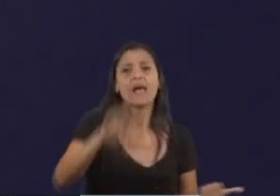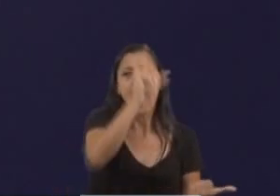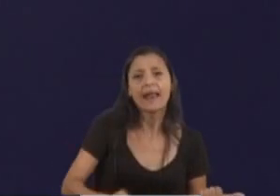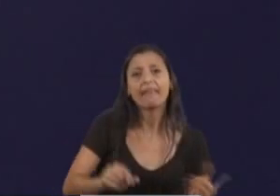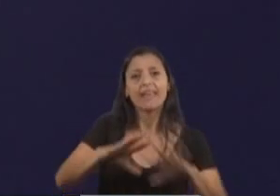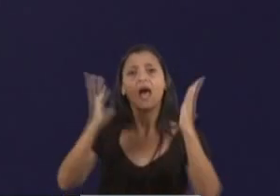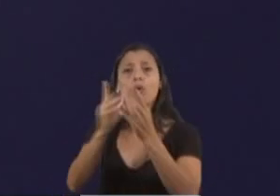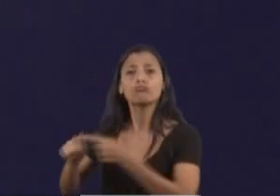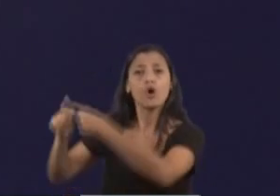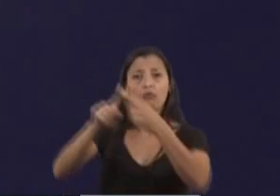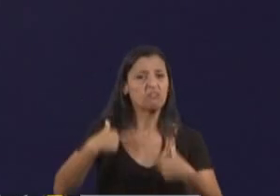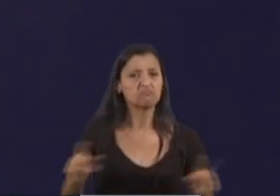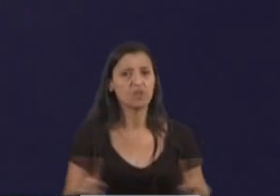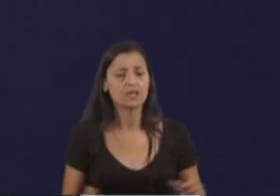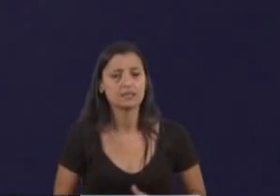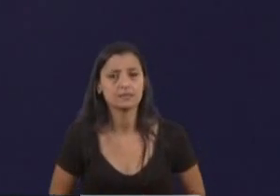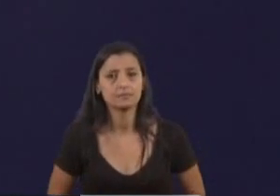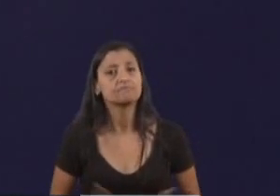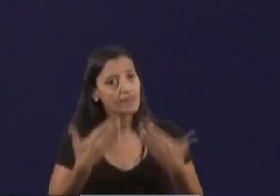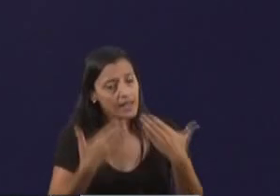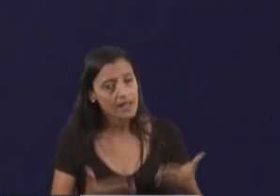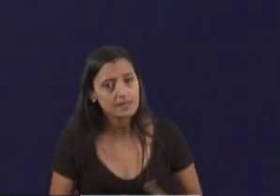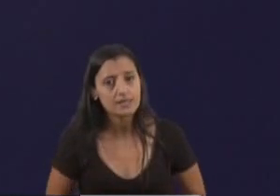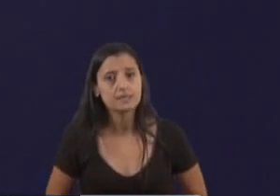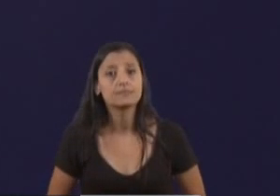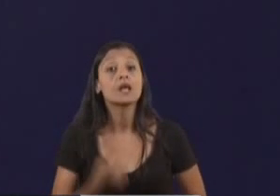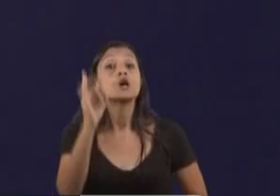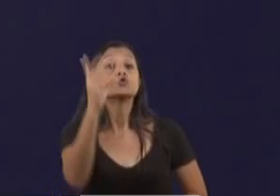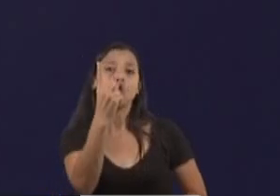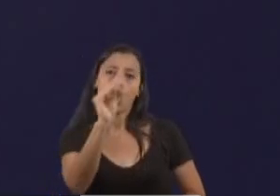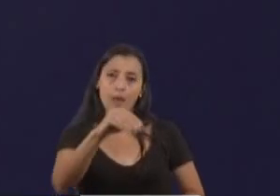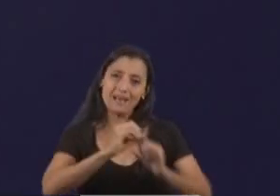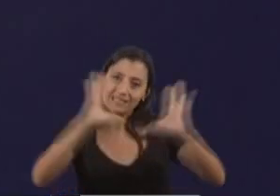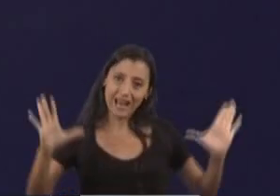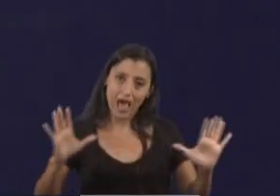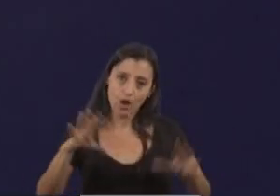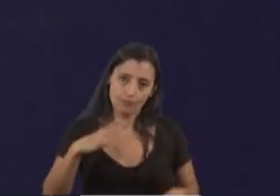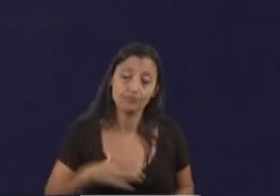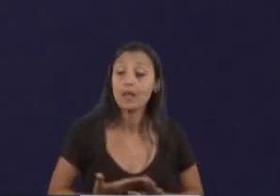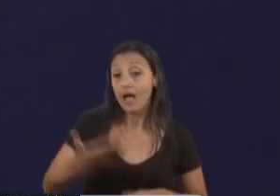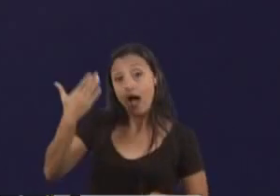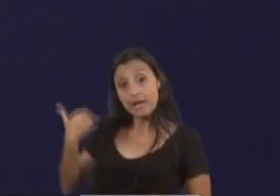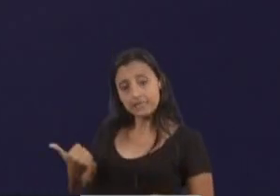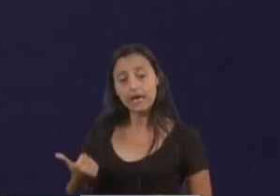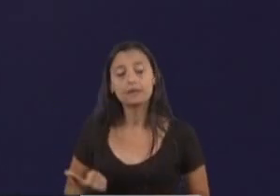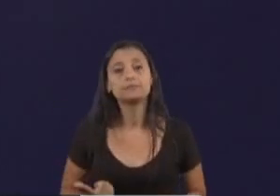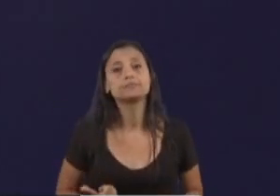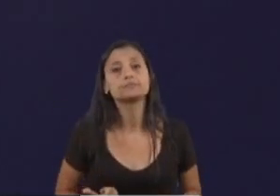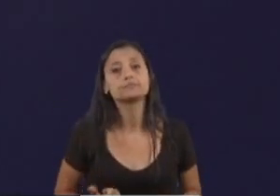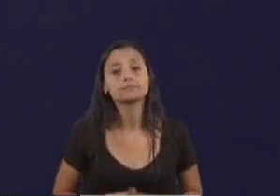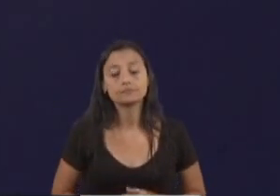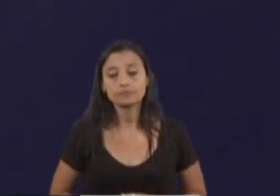mundo, no, para nada. Bueno, gracias. Solo una aclaración que les quería hacer. Ayer hubo